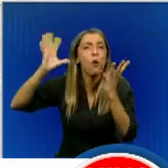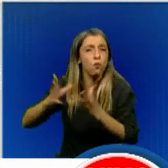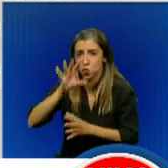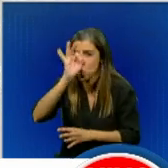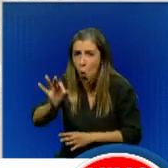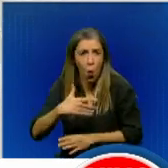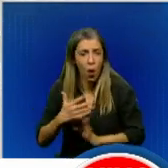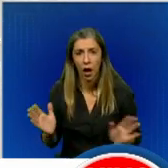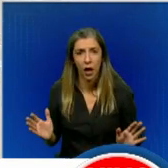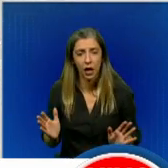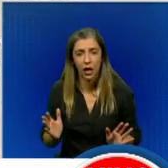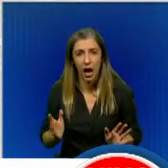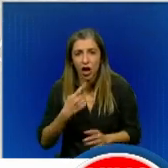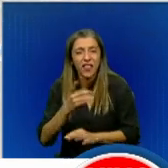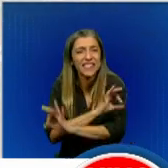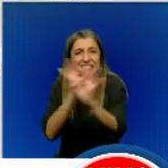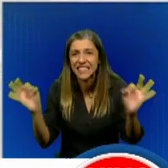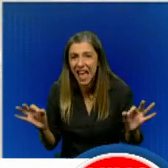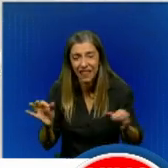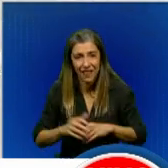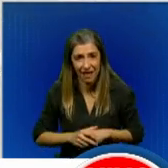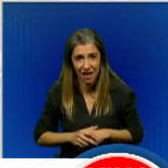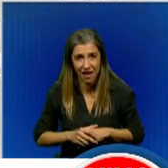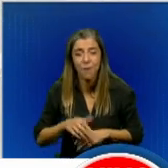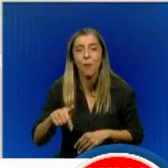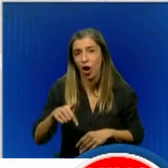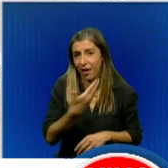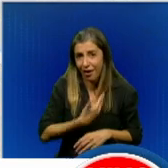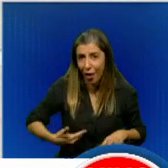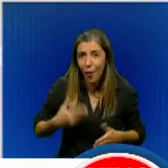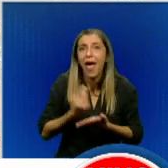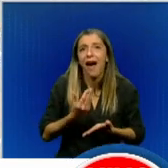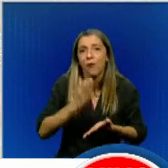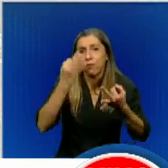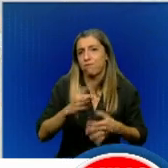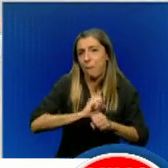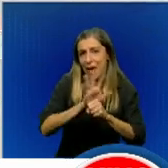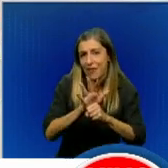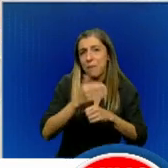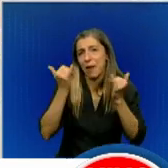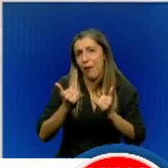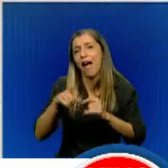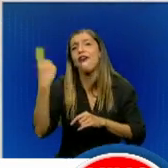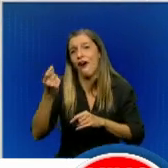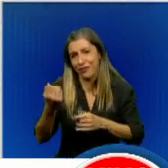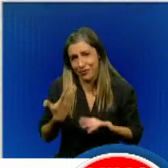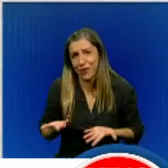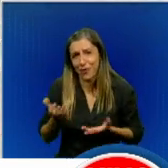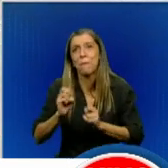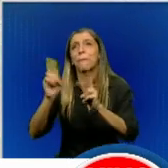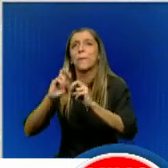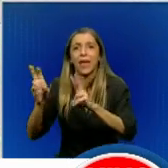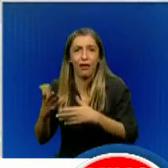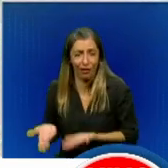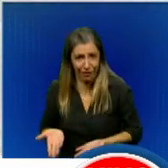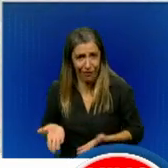la doble pandemia que este gobierno está afrontando pero le